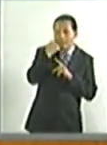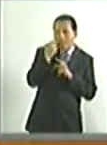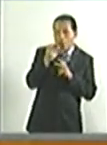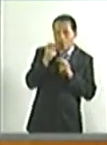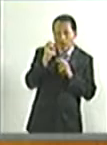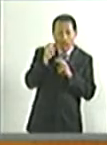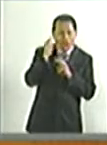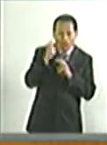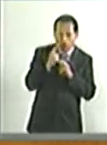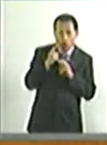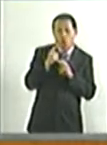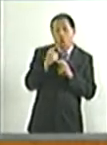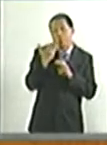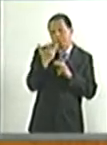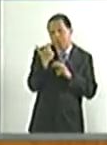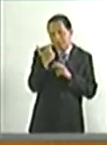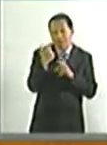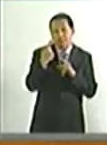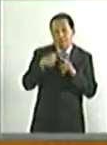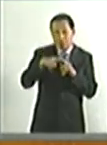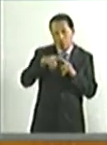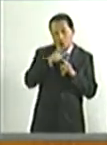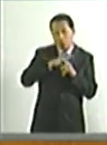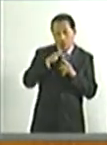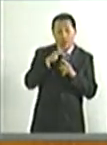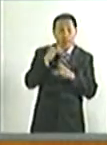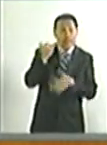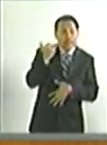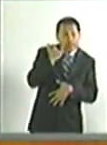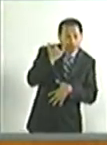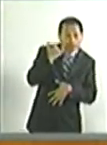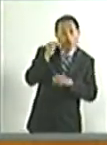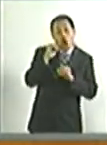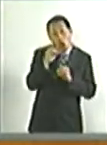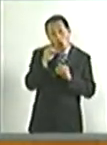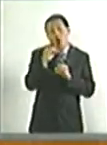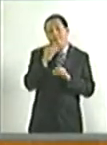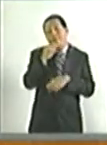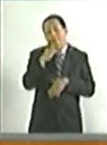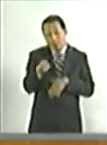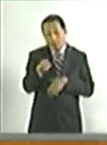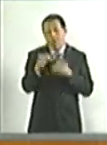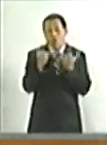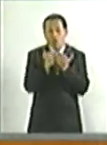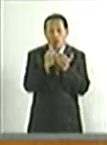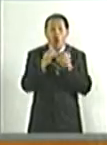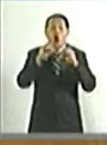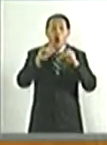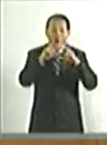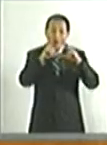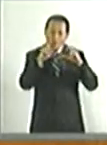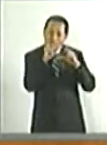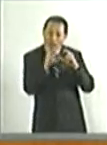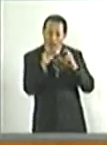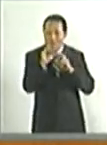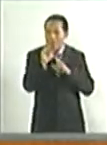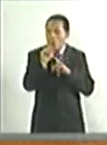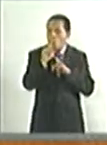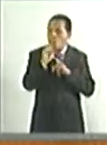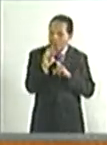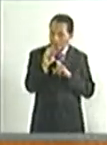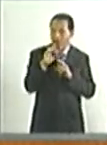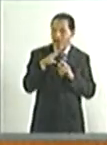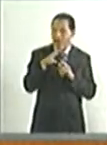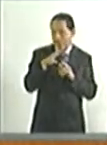sea llamada o mensaje, o también fraude, no contestar, ya sea llamada